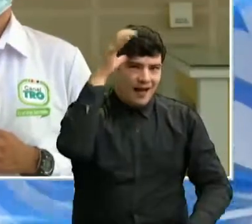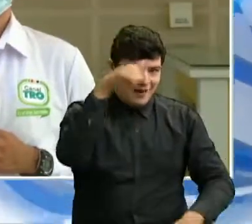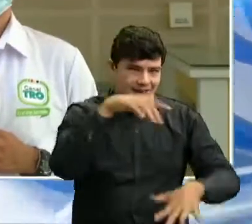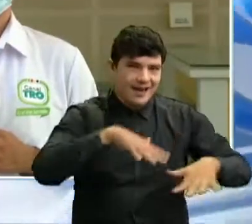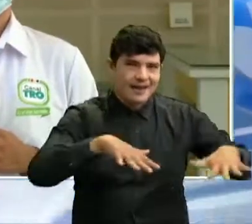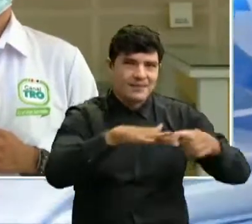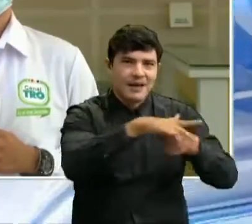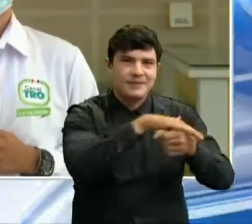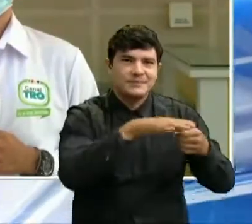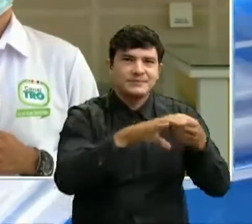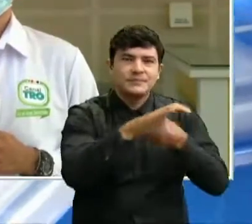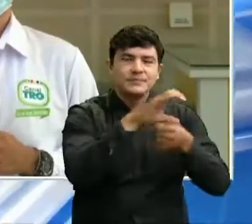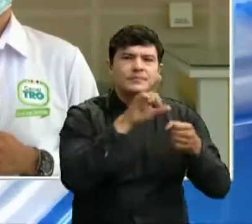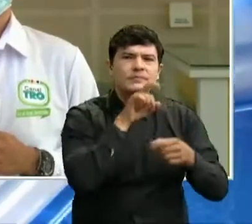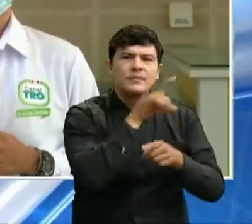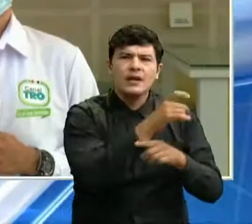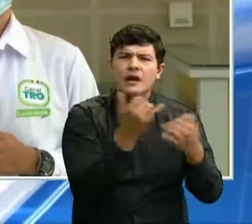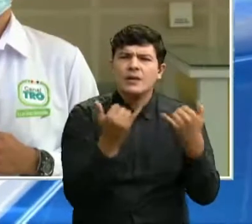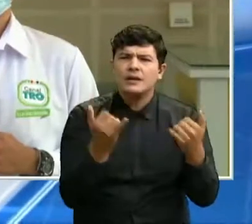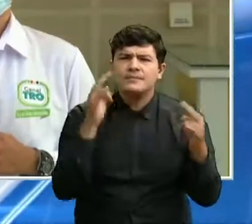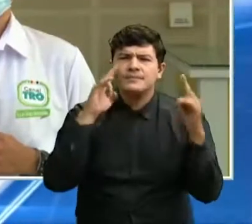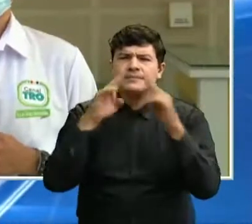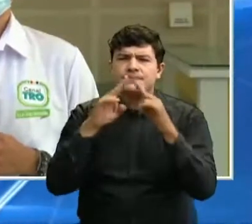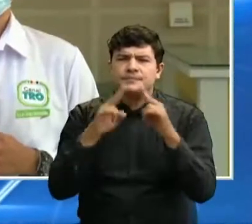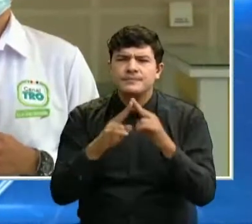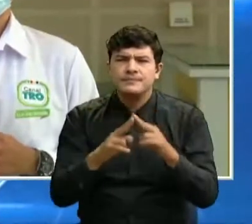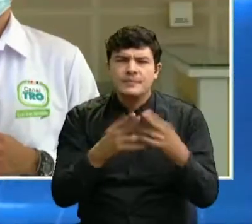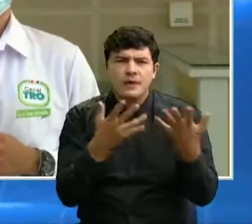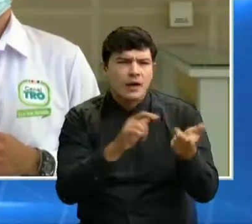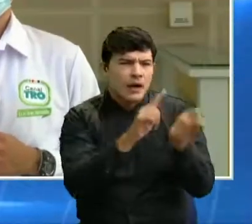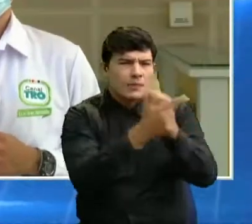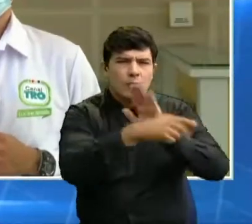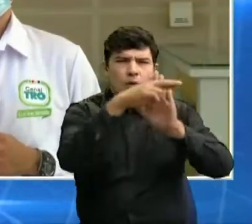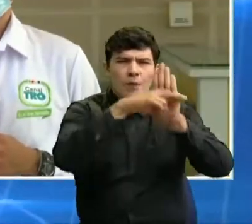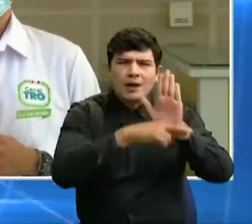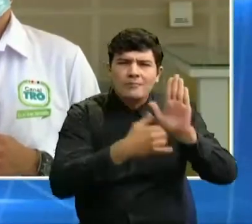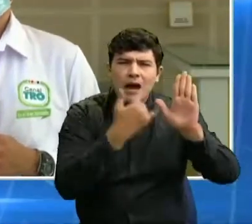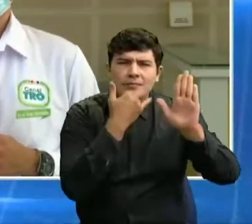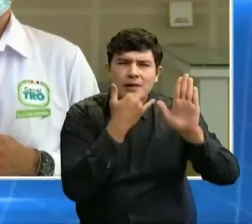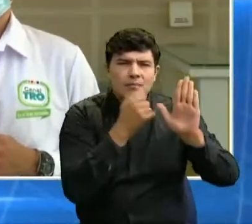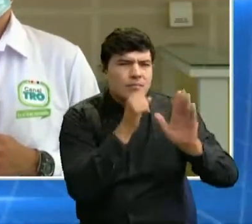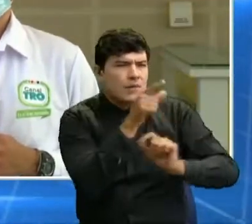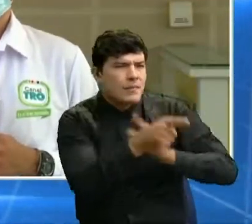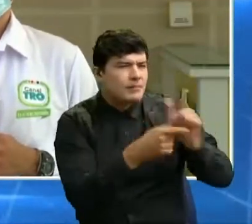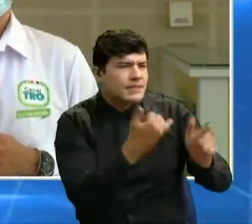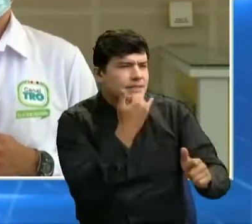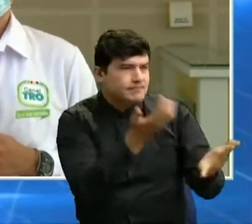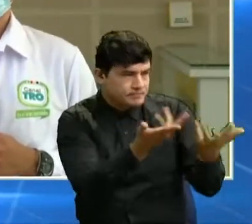buenas tardes. ¿Y qué detalles se conocen de la modificación de las medidas?